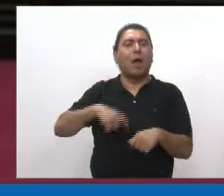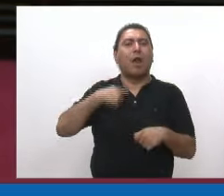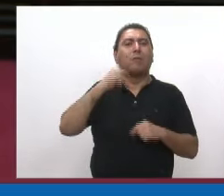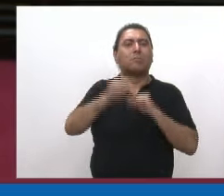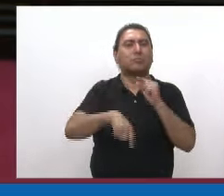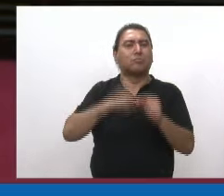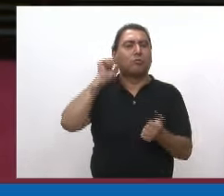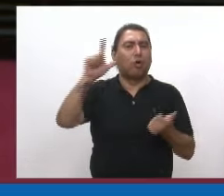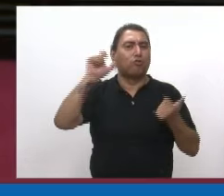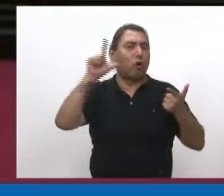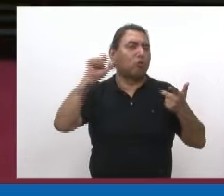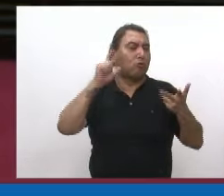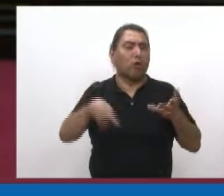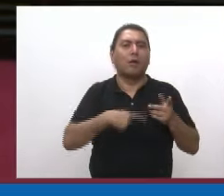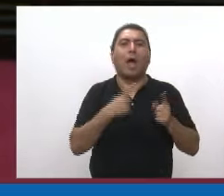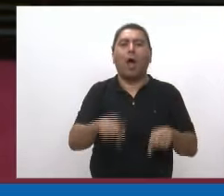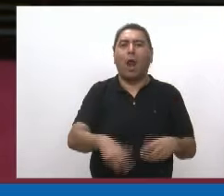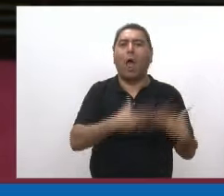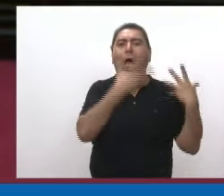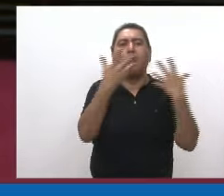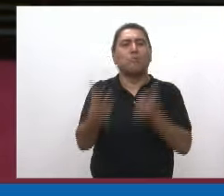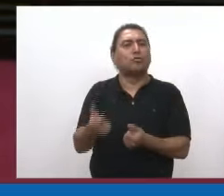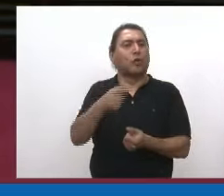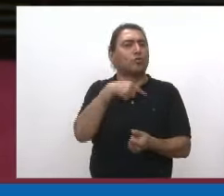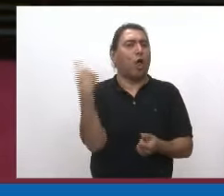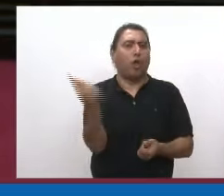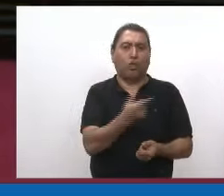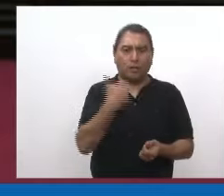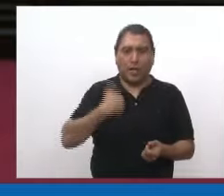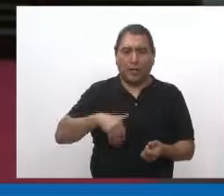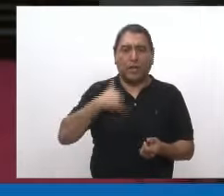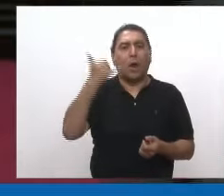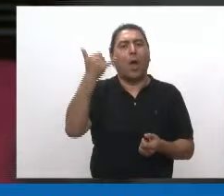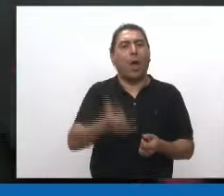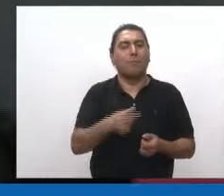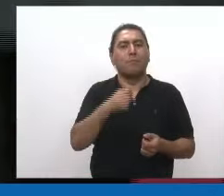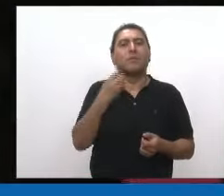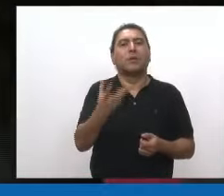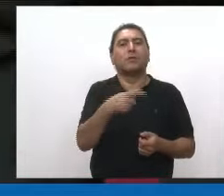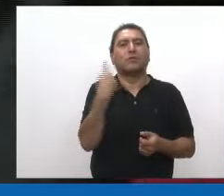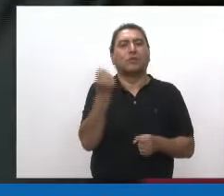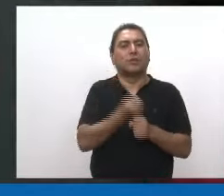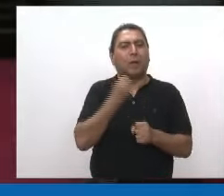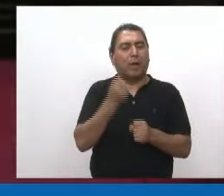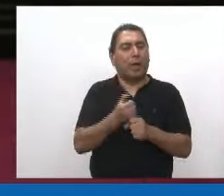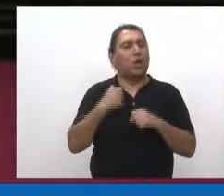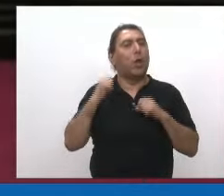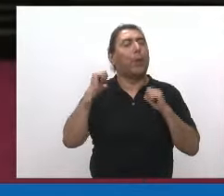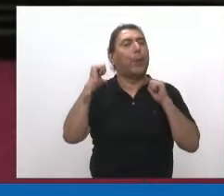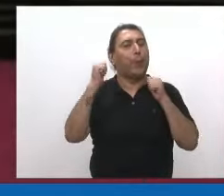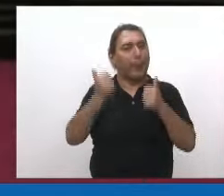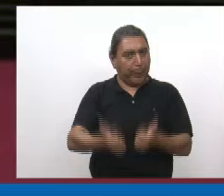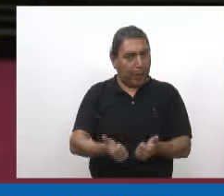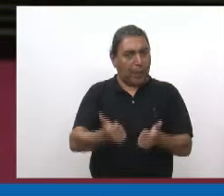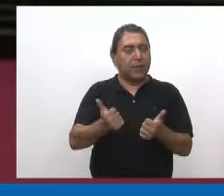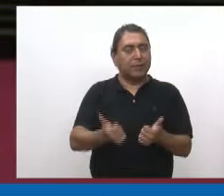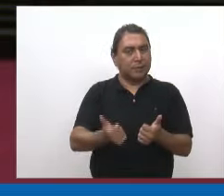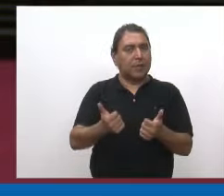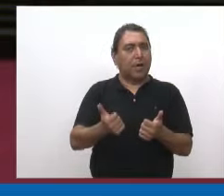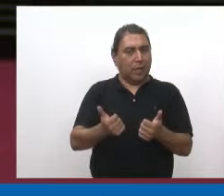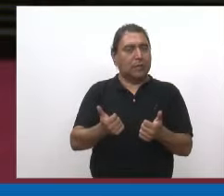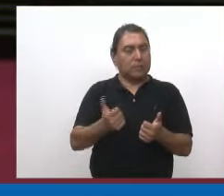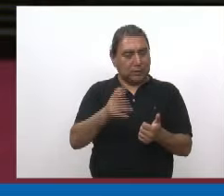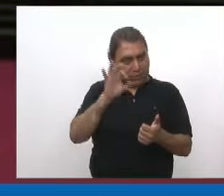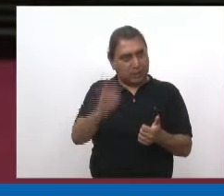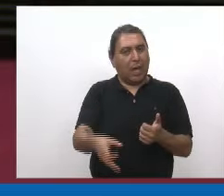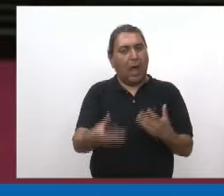seguimos teniendo el apoyo de todos los argentinos. Porque estamos haciendo las cosas bien, a pesar de que a muchos le duela.